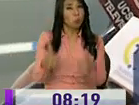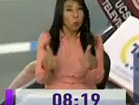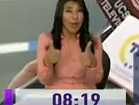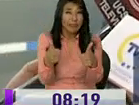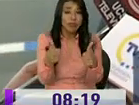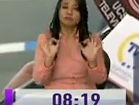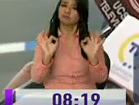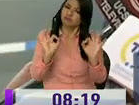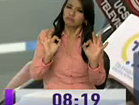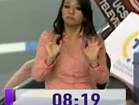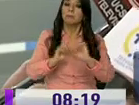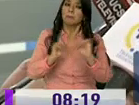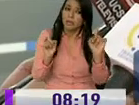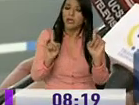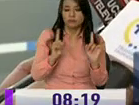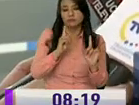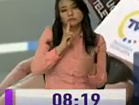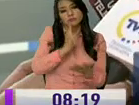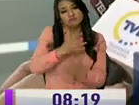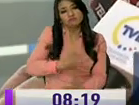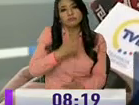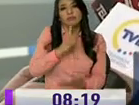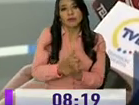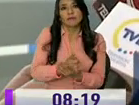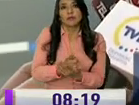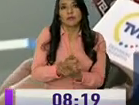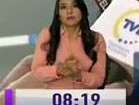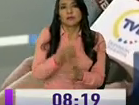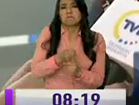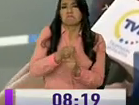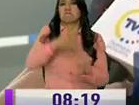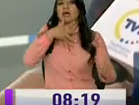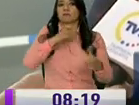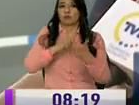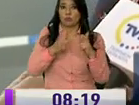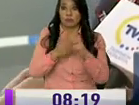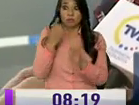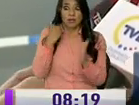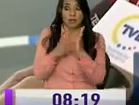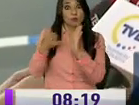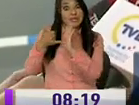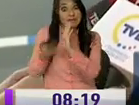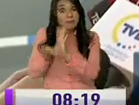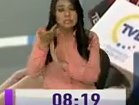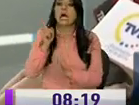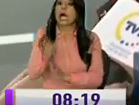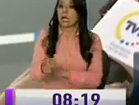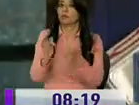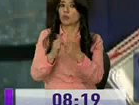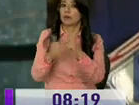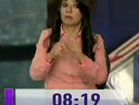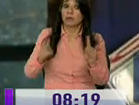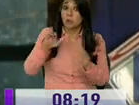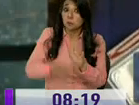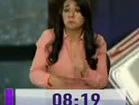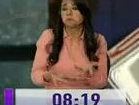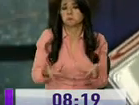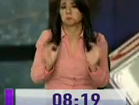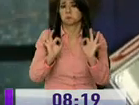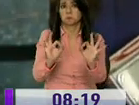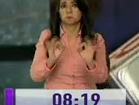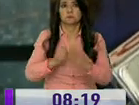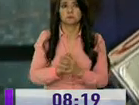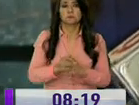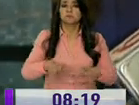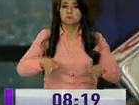no muy bueno, pero sí sinceramente no creo que nos cause problema cómo lo iba a hacer la subida al IVA que supuestamente era inminente. Pues nosotros hemos